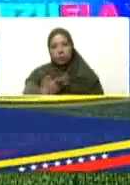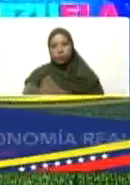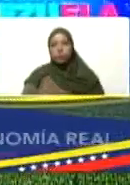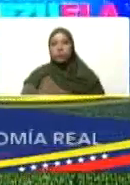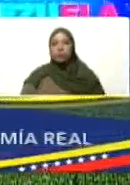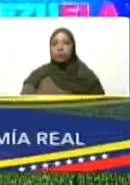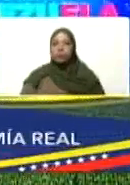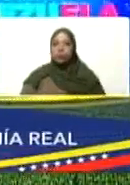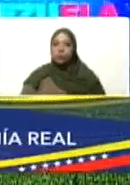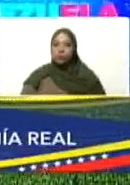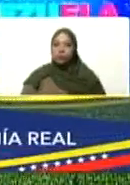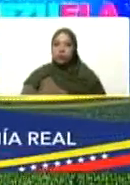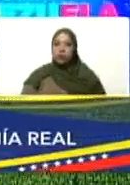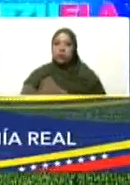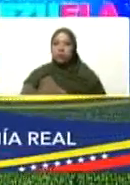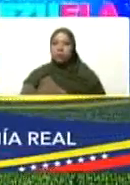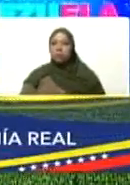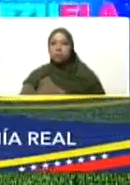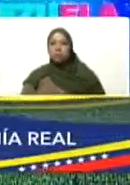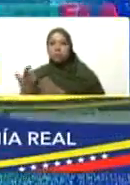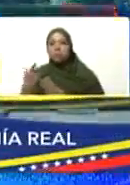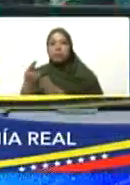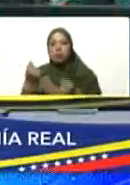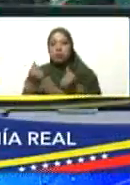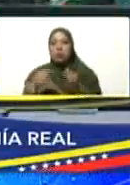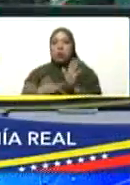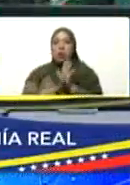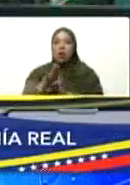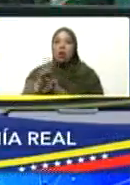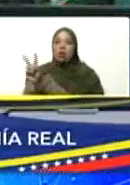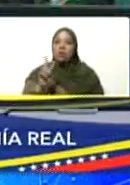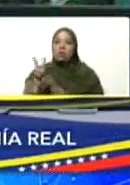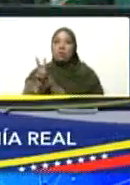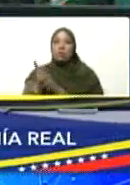Se dedicaron a boicotear la economía.